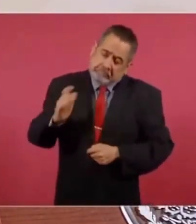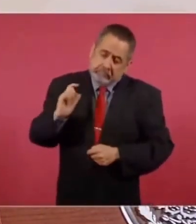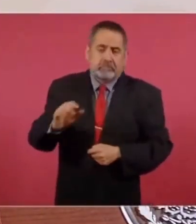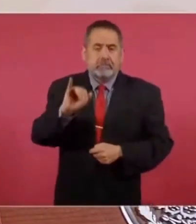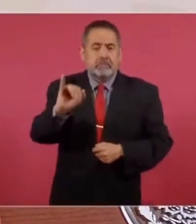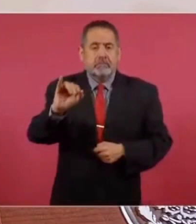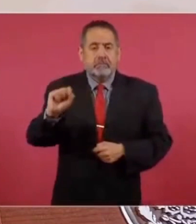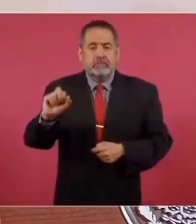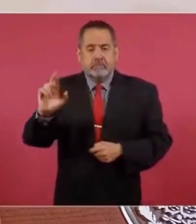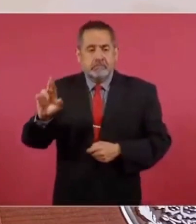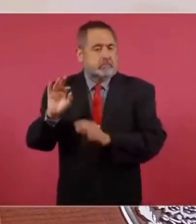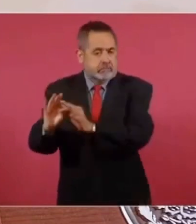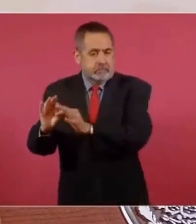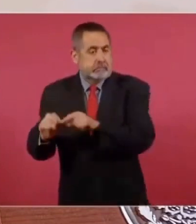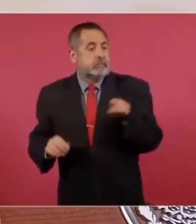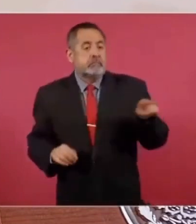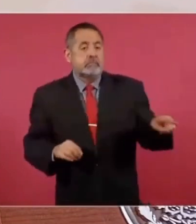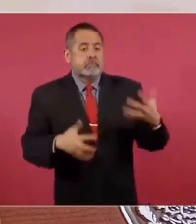que los empresarios.